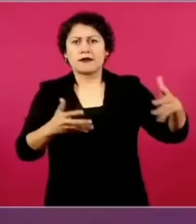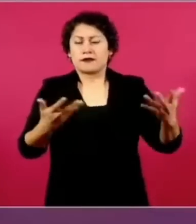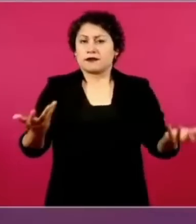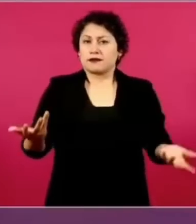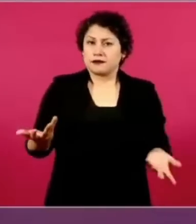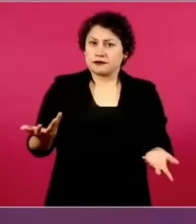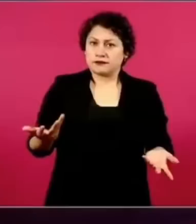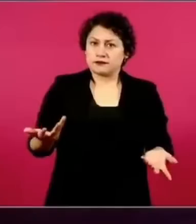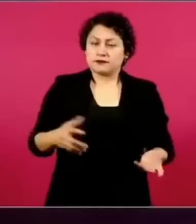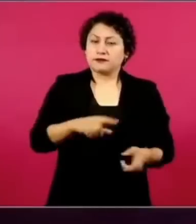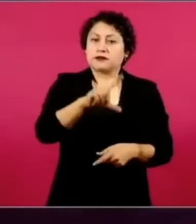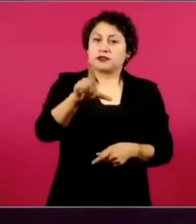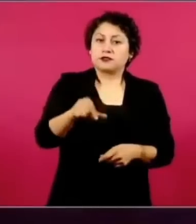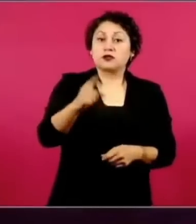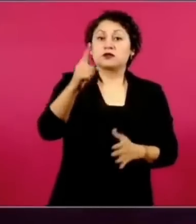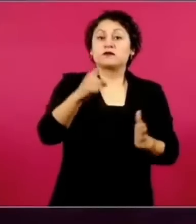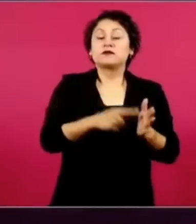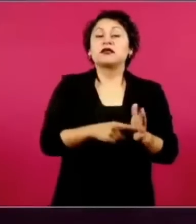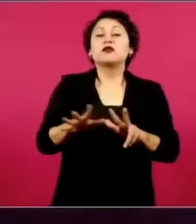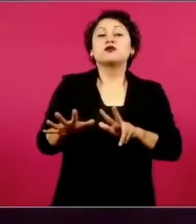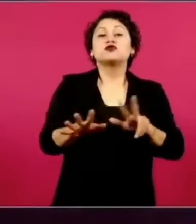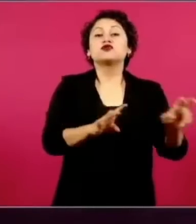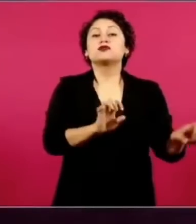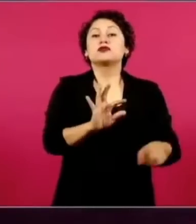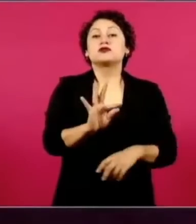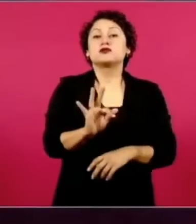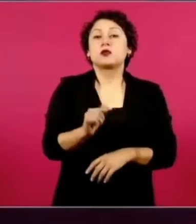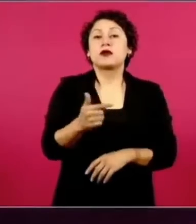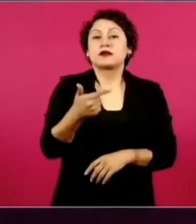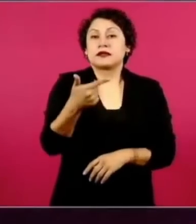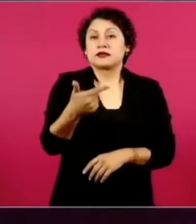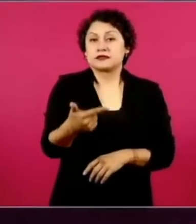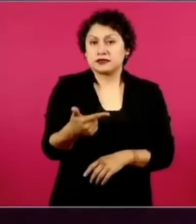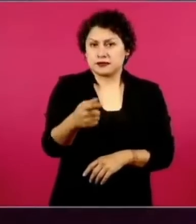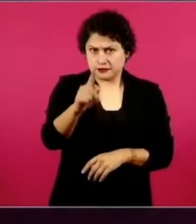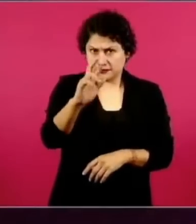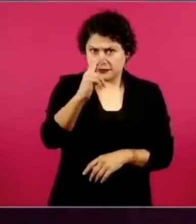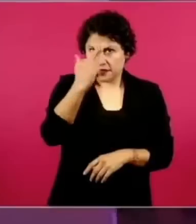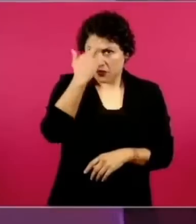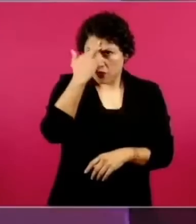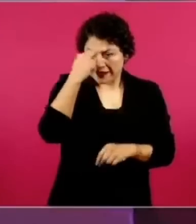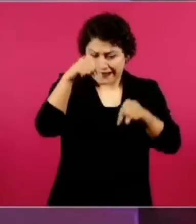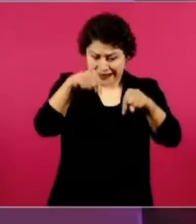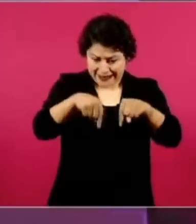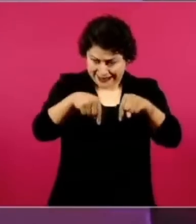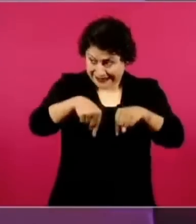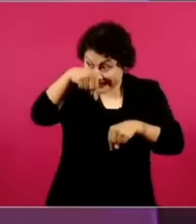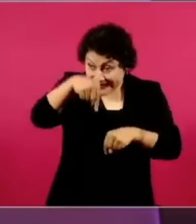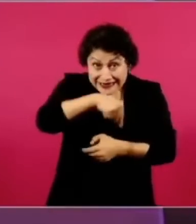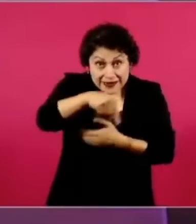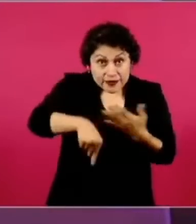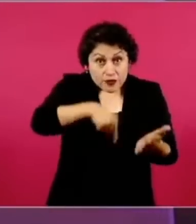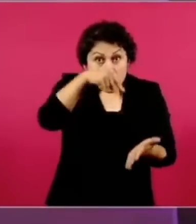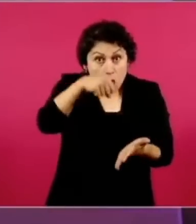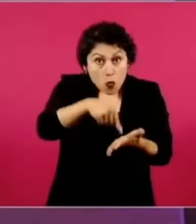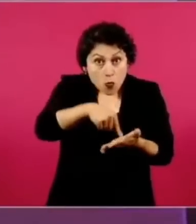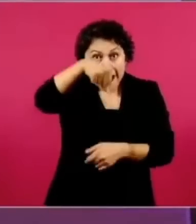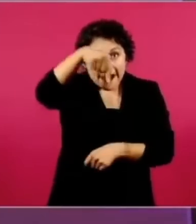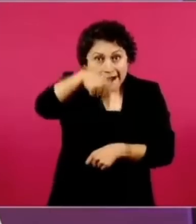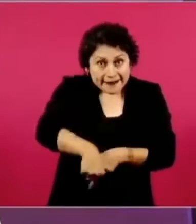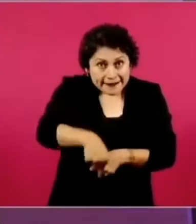1847 toman la Ciudad de México, izaron la bandera estadounidense en este palacio. Una